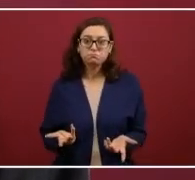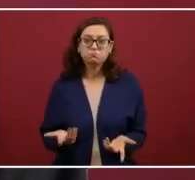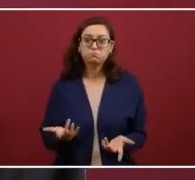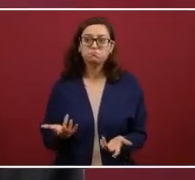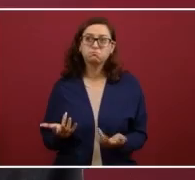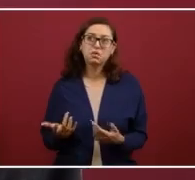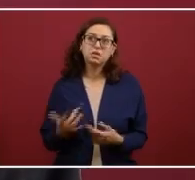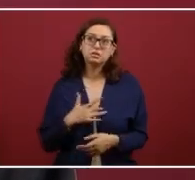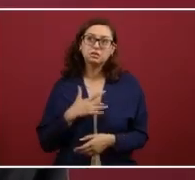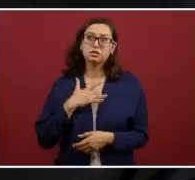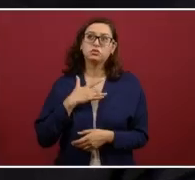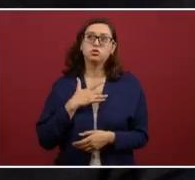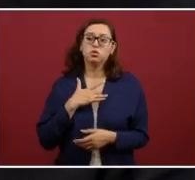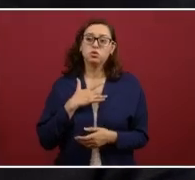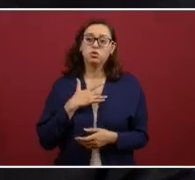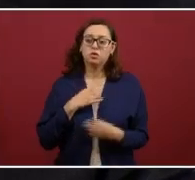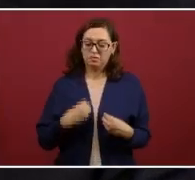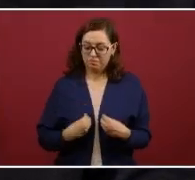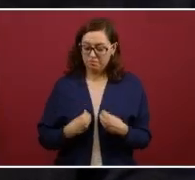porque